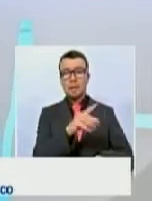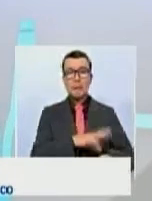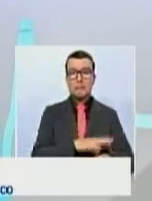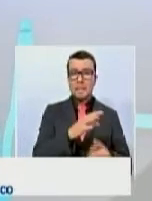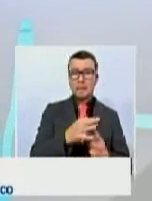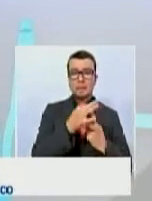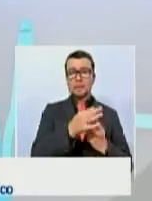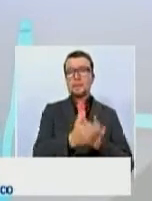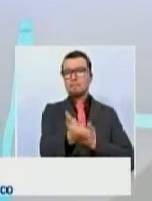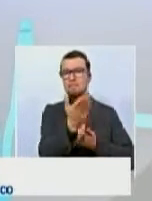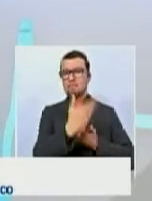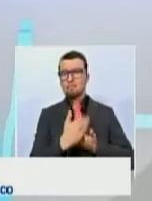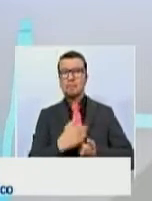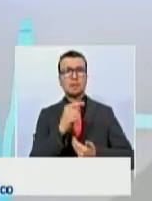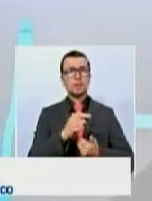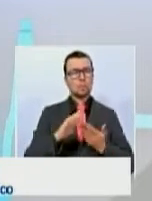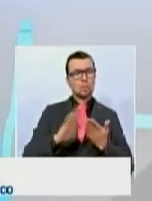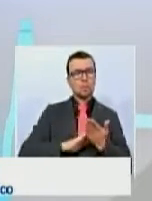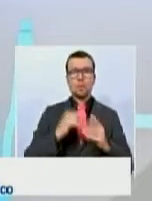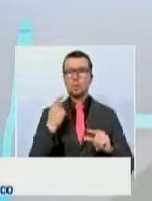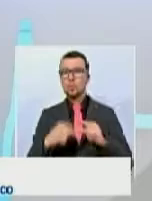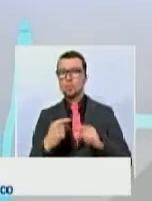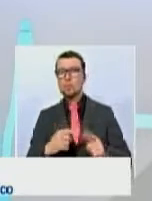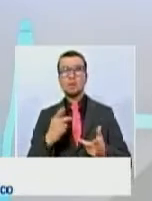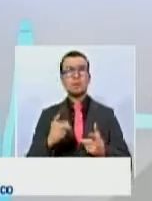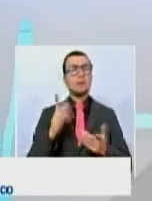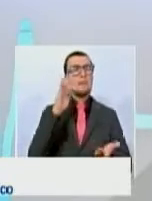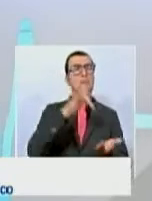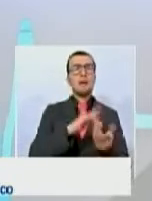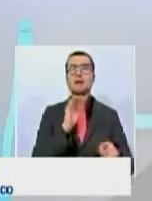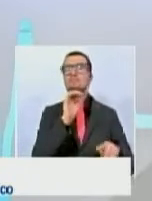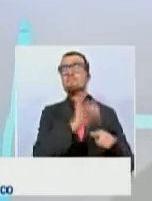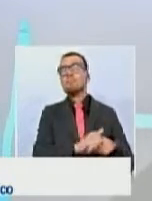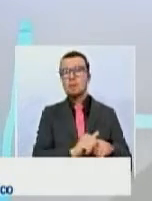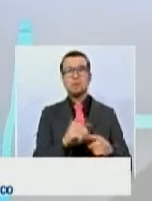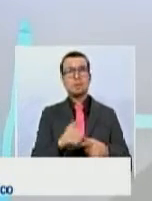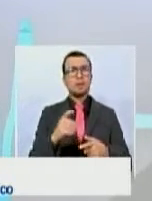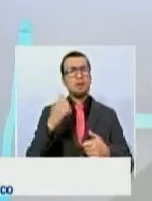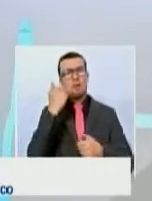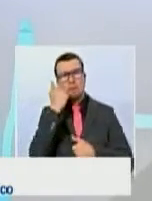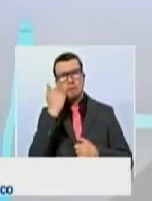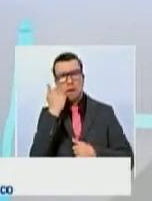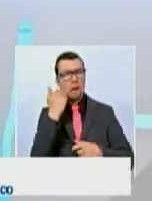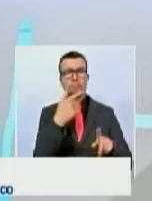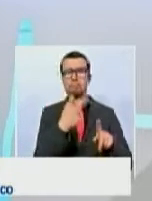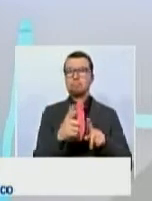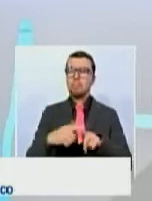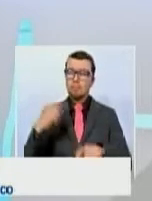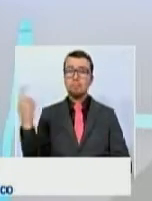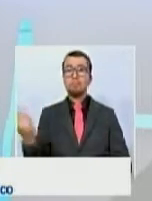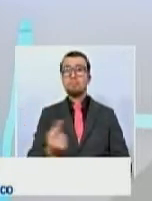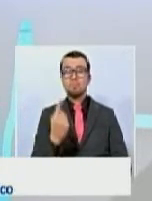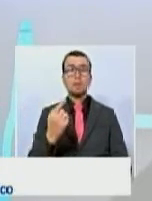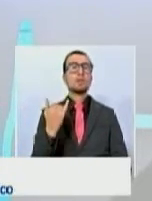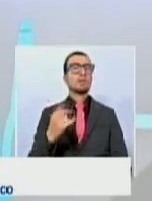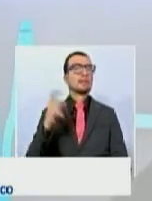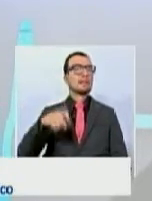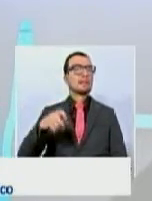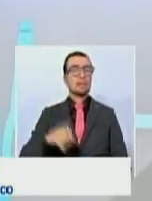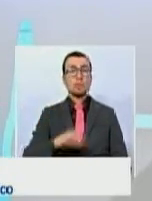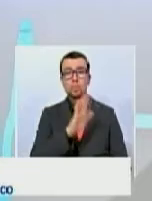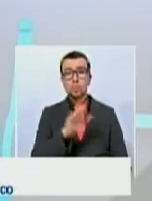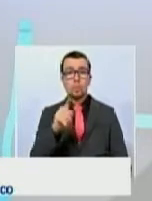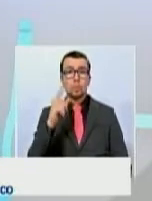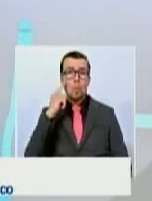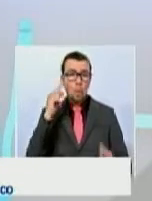los correos electrónicos, de las consultas médicas y tantas patologías que a diario vemos y necesitamos que ustedes